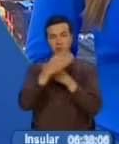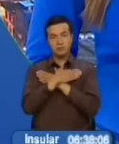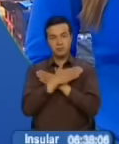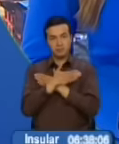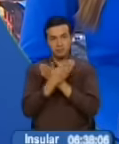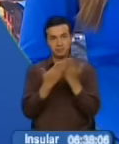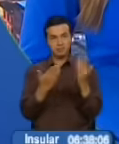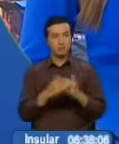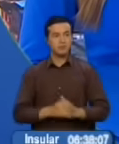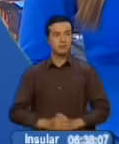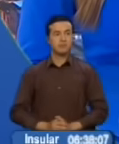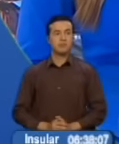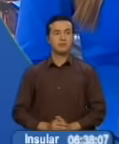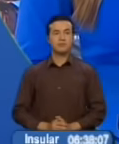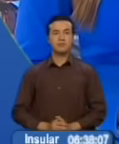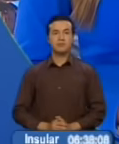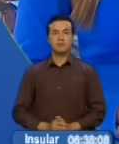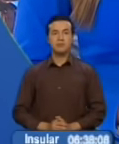Abraham Verdúa.